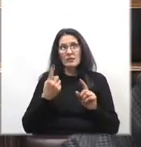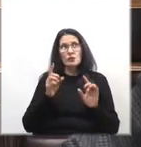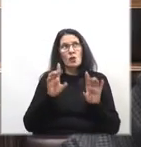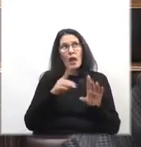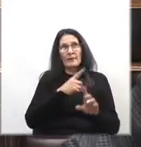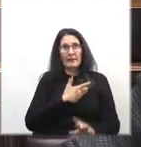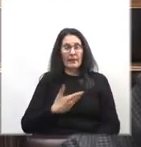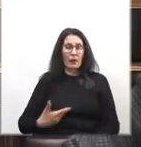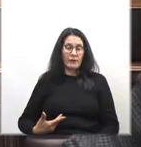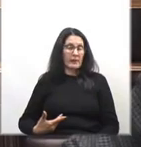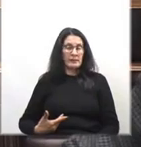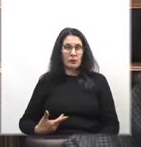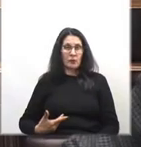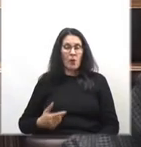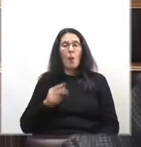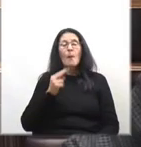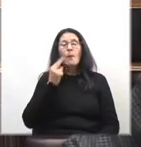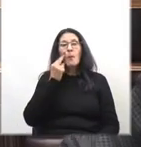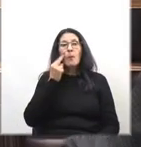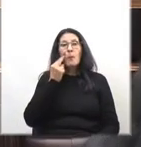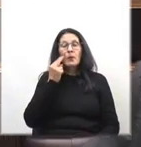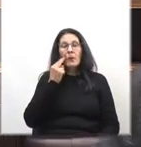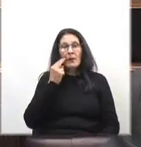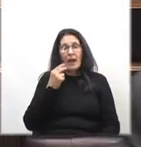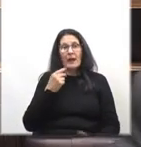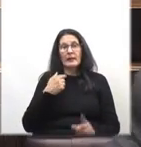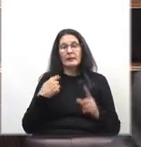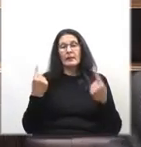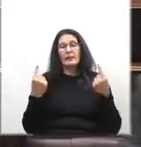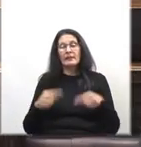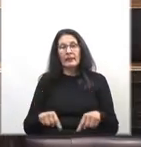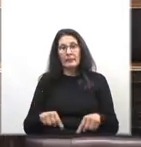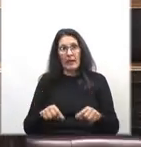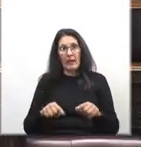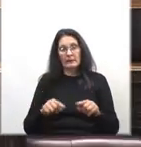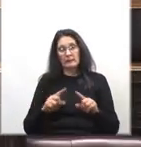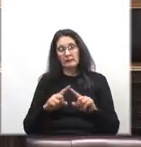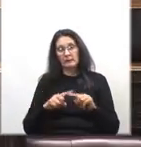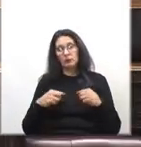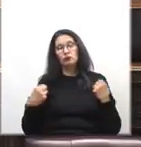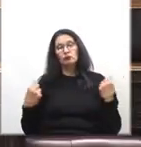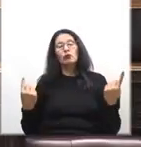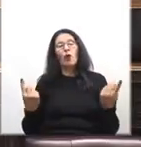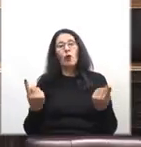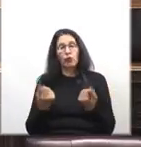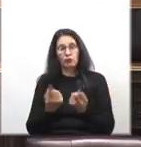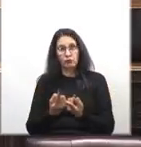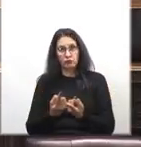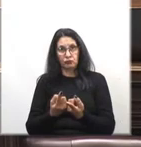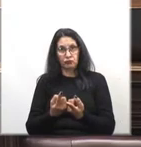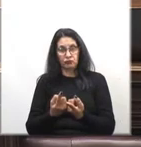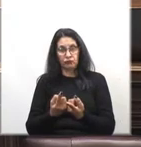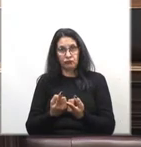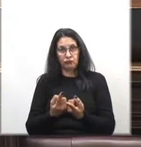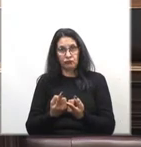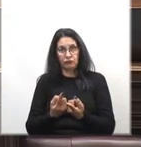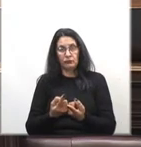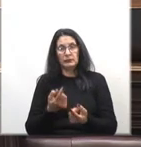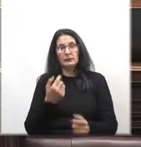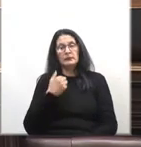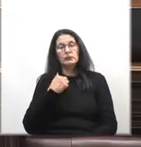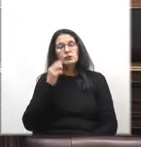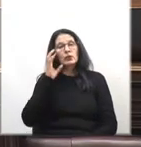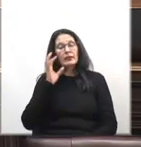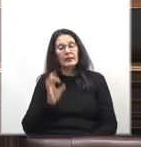gobierno. Son problemas que nos tienen que interpelar a todas y a todos. Y creo